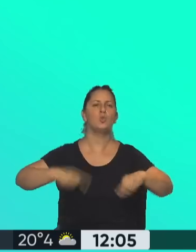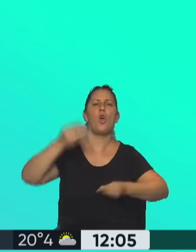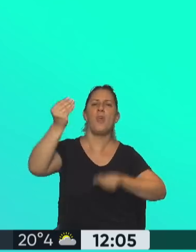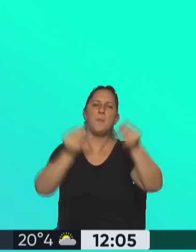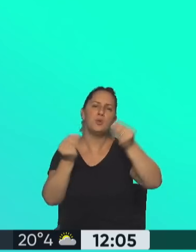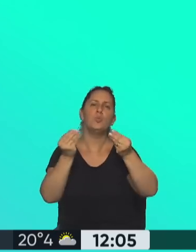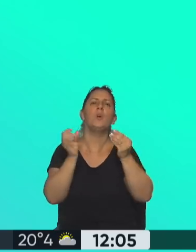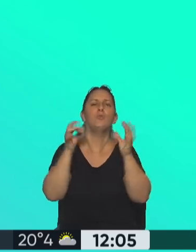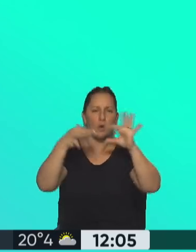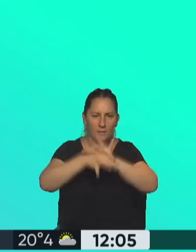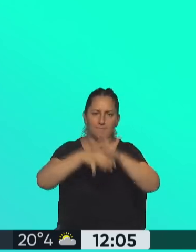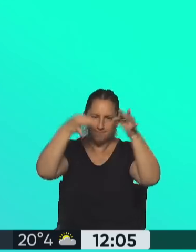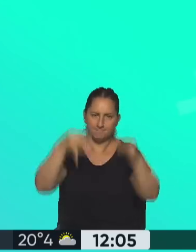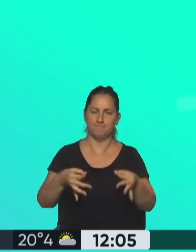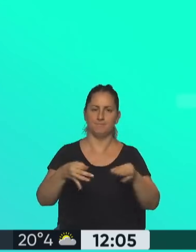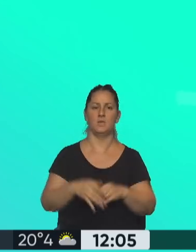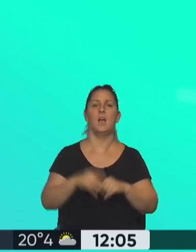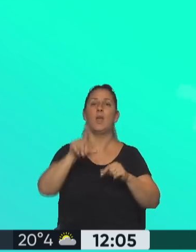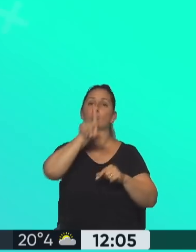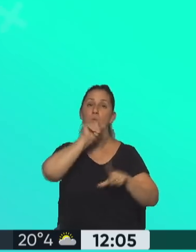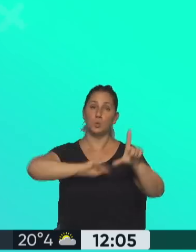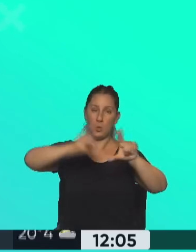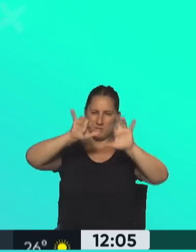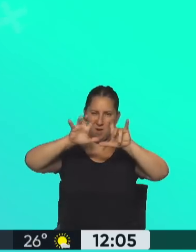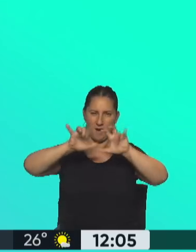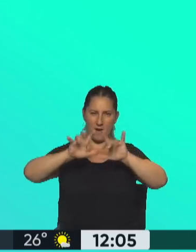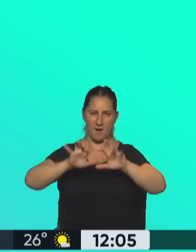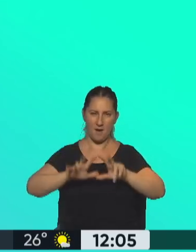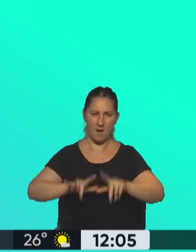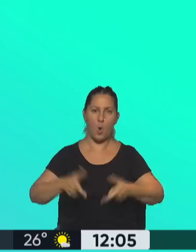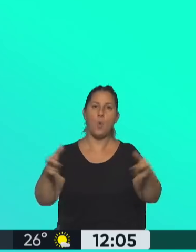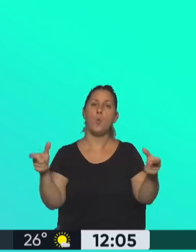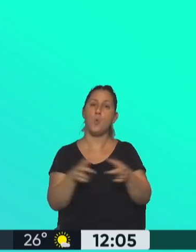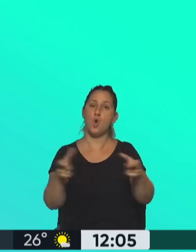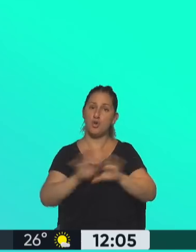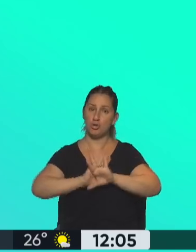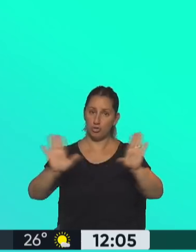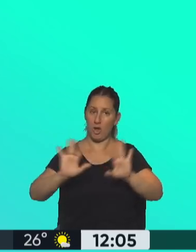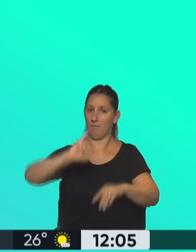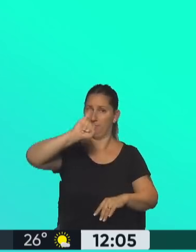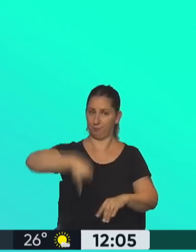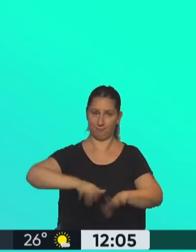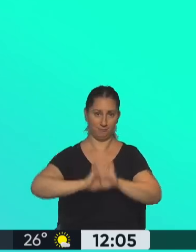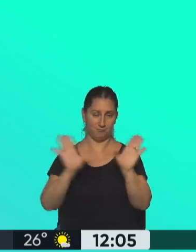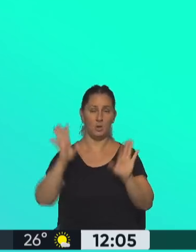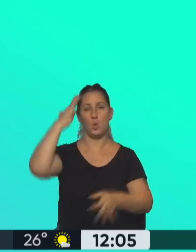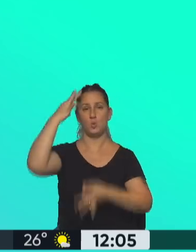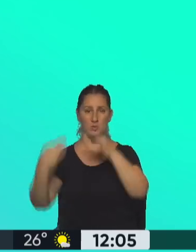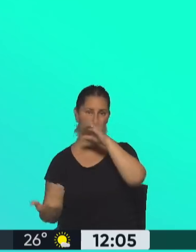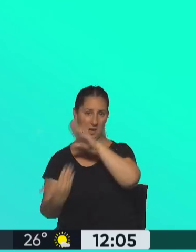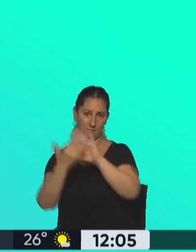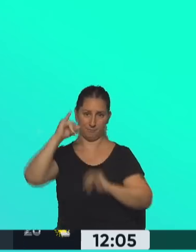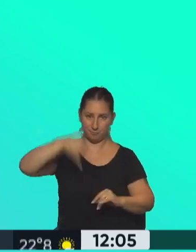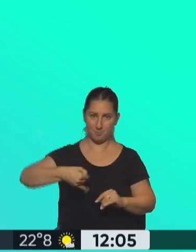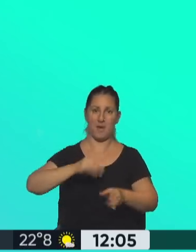presupuestarios pertinentes. Y atención con este hilo de tuit: esta parte, los bonos consignados ya fueron aceptados por la Corte para atender